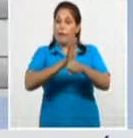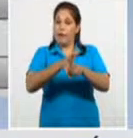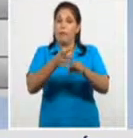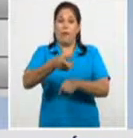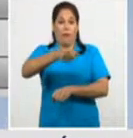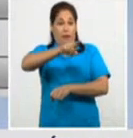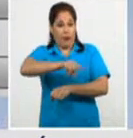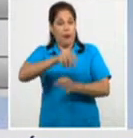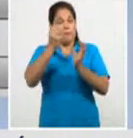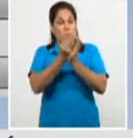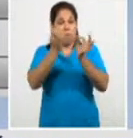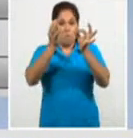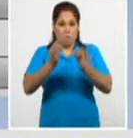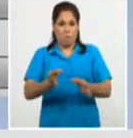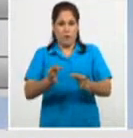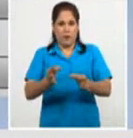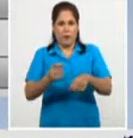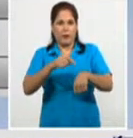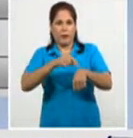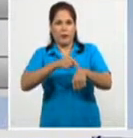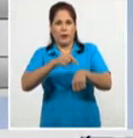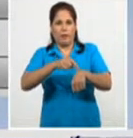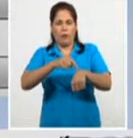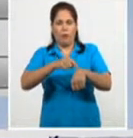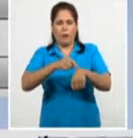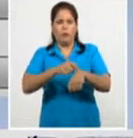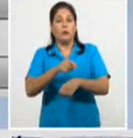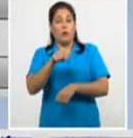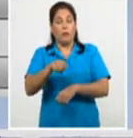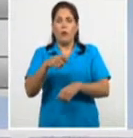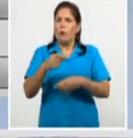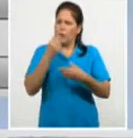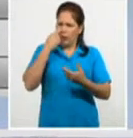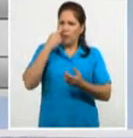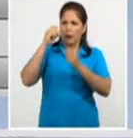diagnosticados con la enfermedad hasta este momento. Usted tiene ahí el apoyo gráfico, las muestras estudiadas.